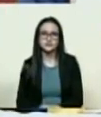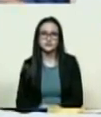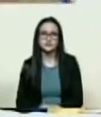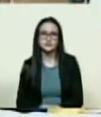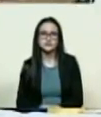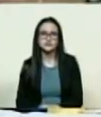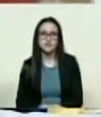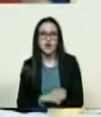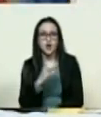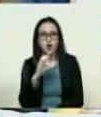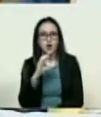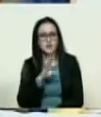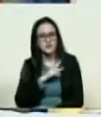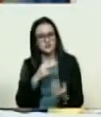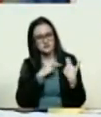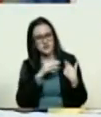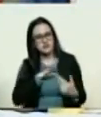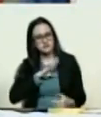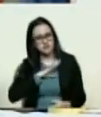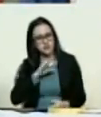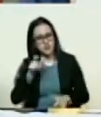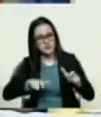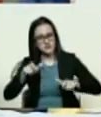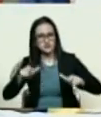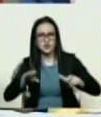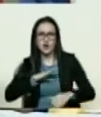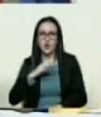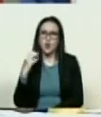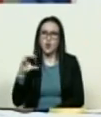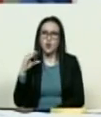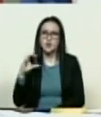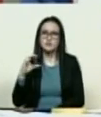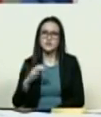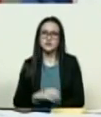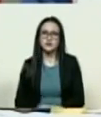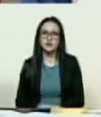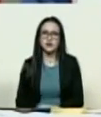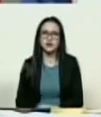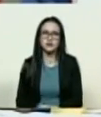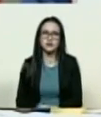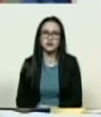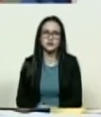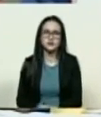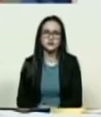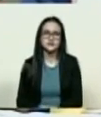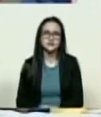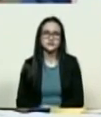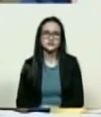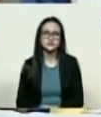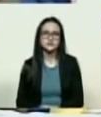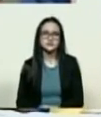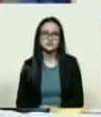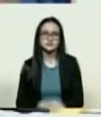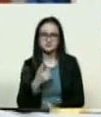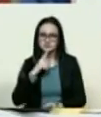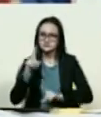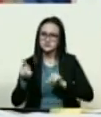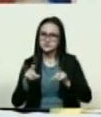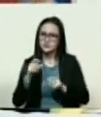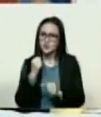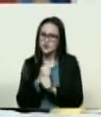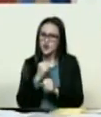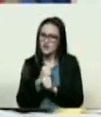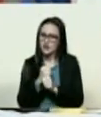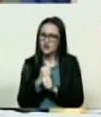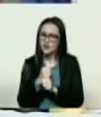que se ocupen de su gente. Ahí está una encuesta que hicieron ellos mismos desde la... Una encuesta, no, un trabajo que